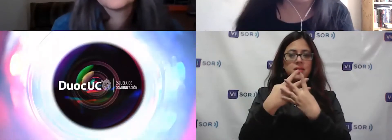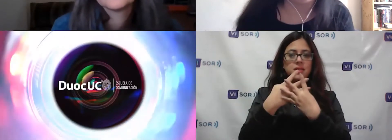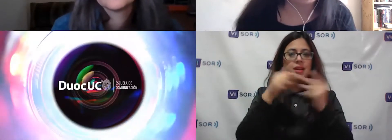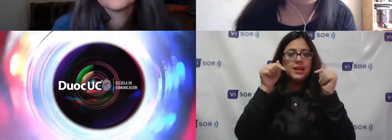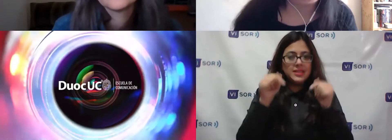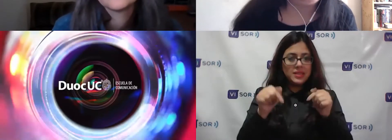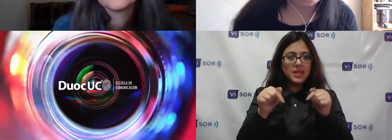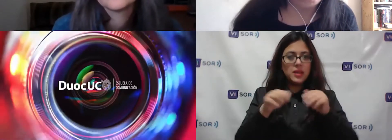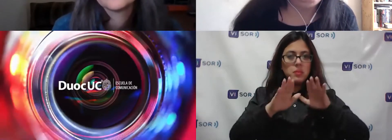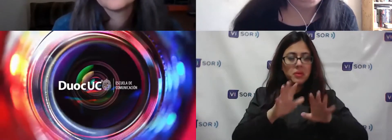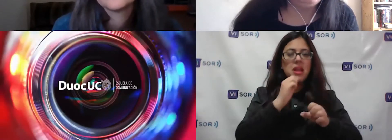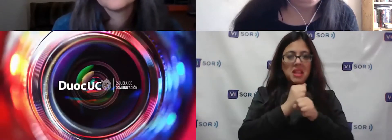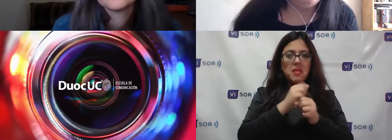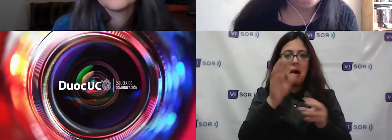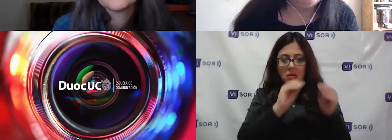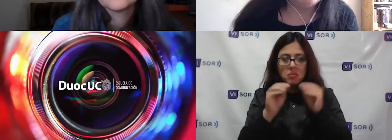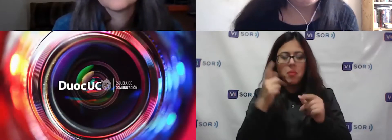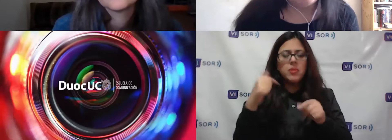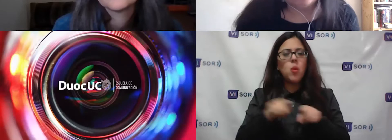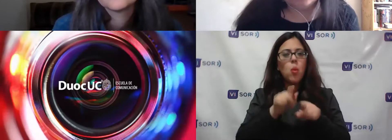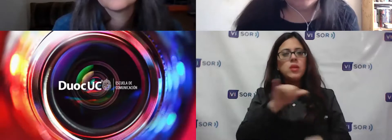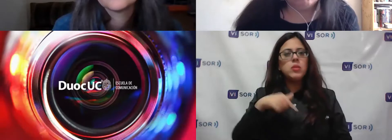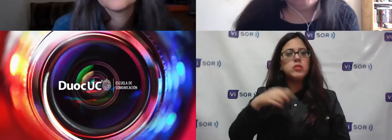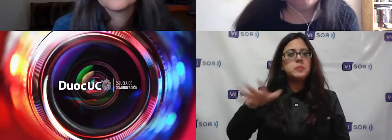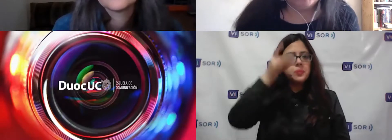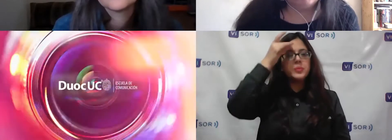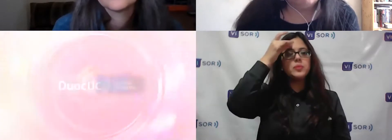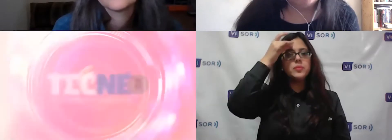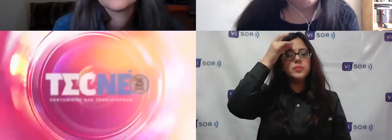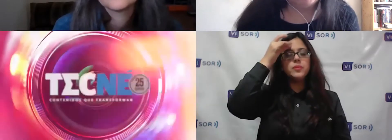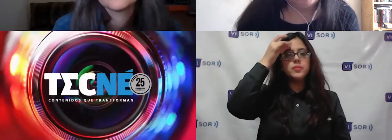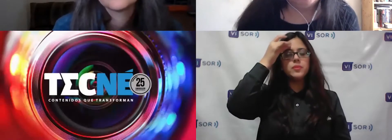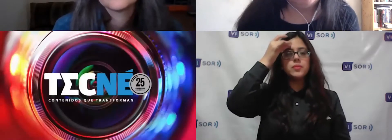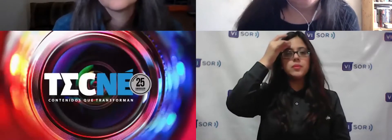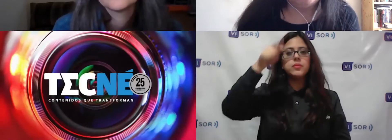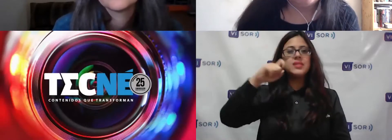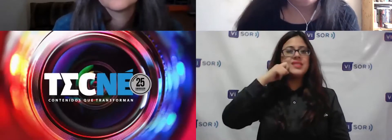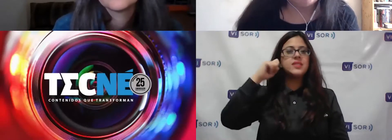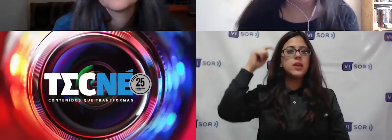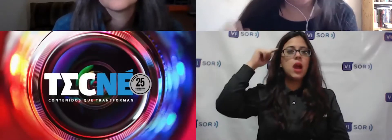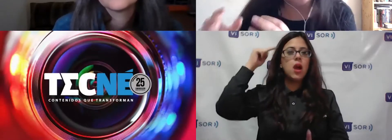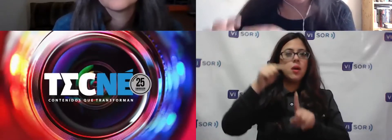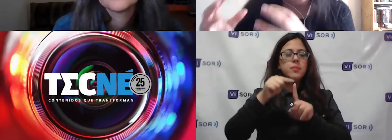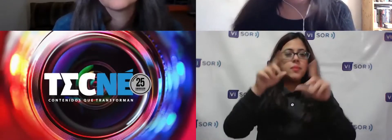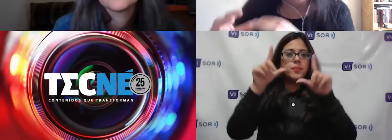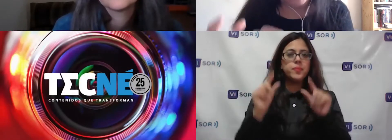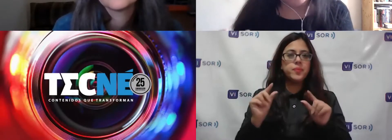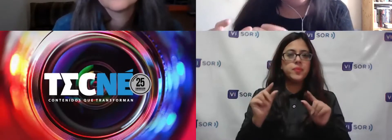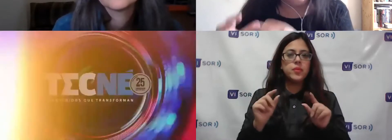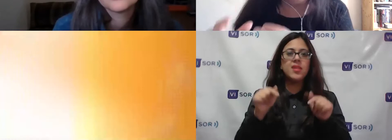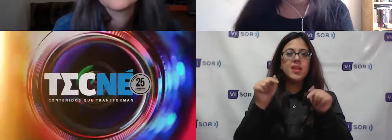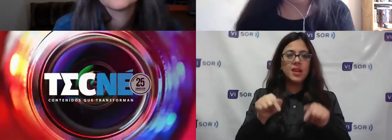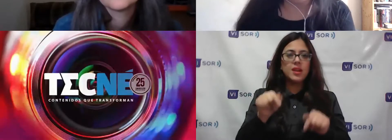trabajo pero me fui dando cuenta en el láser digamos no quiero una visión bastante reducida que eso sí es importante